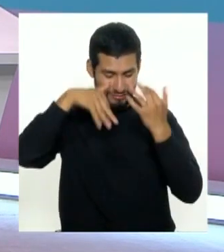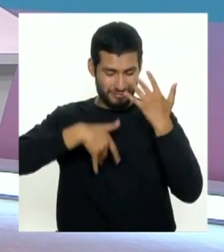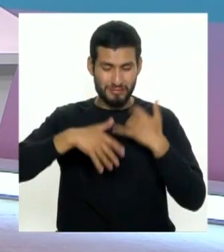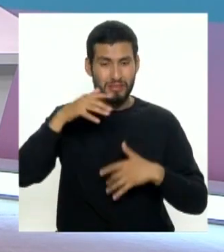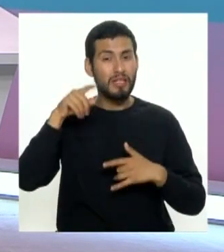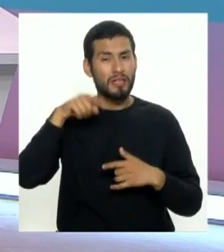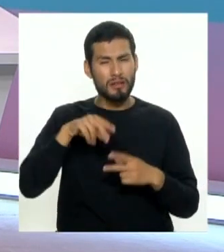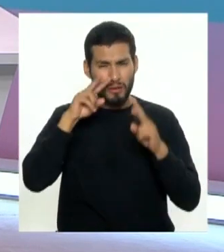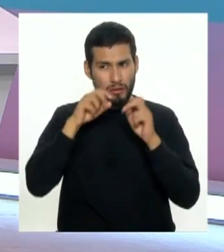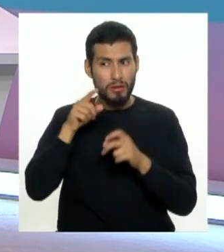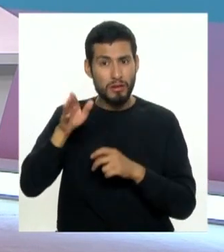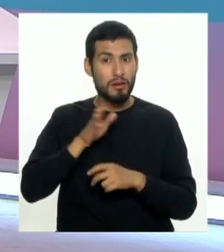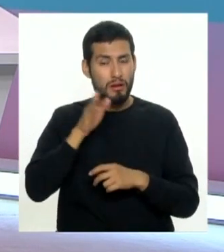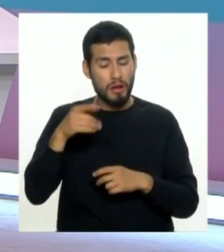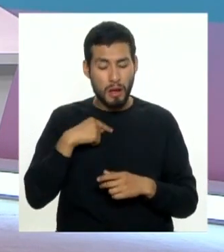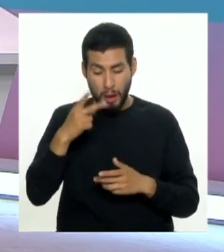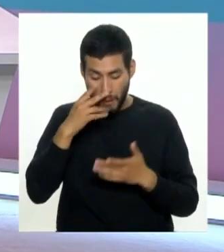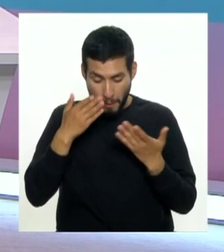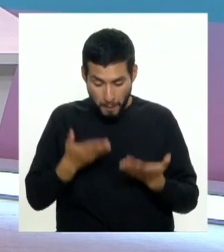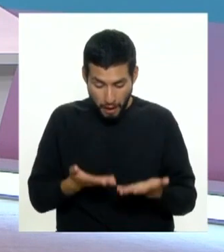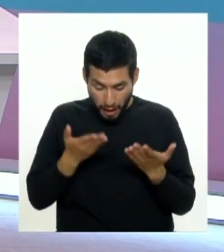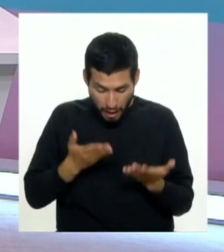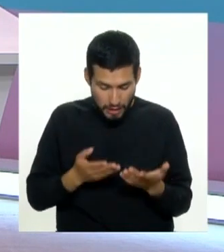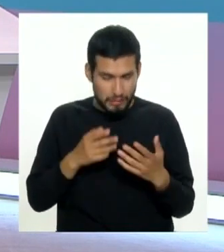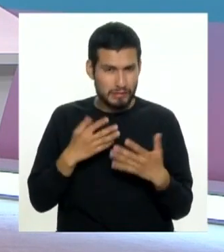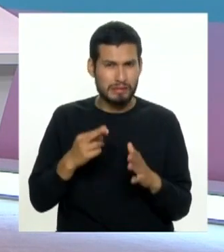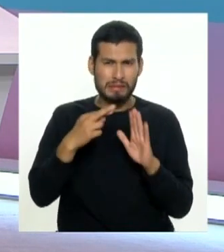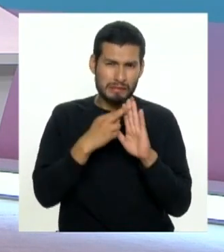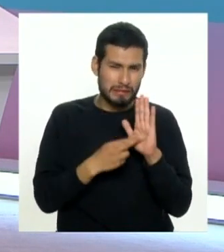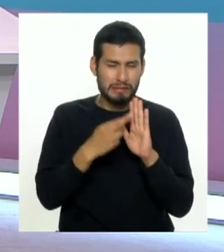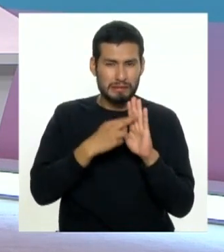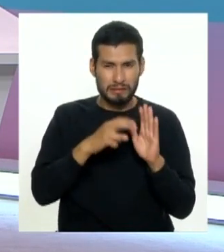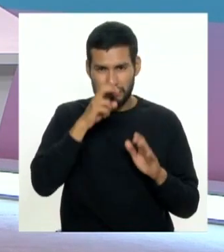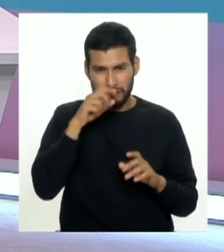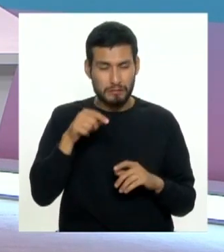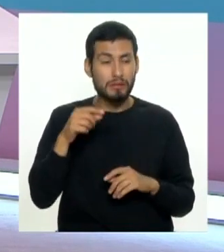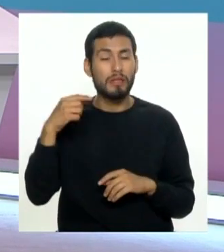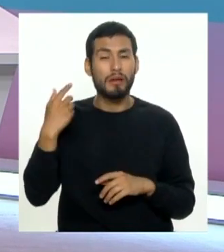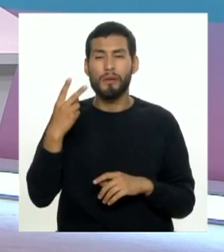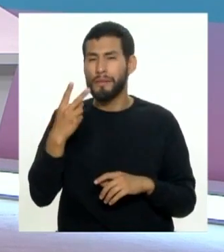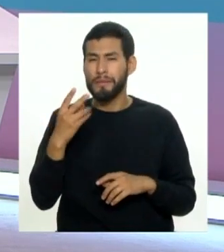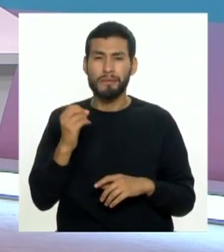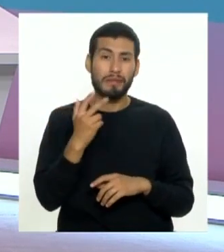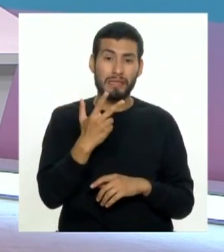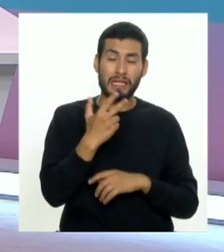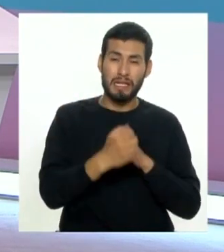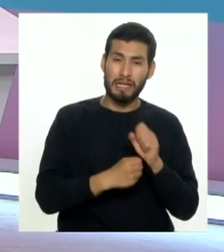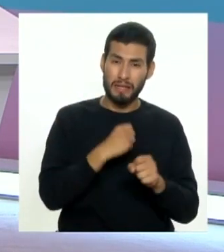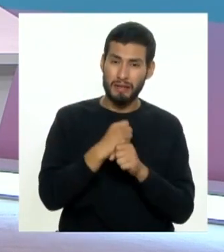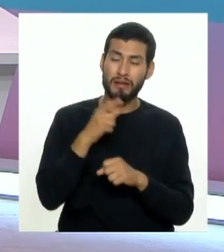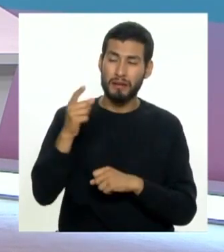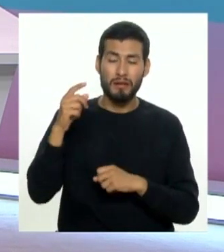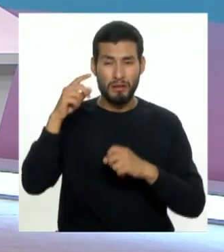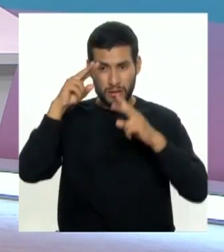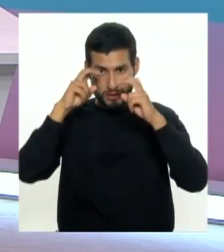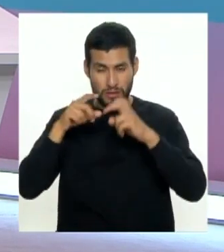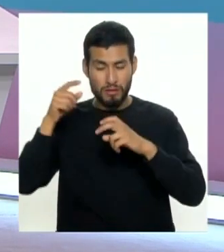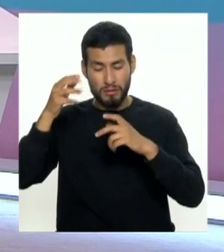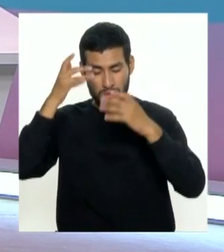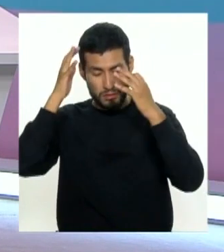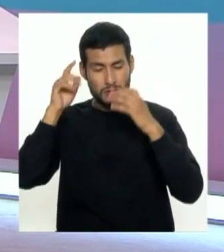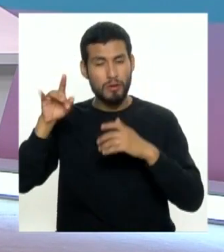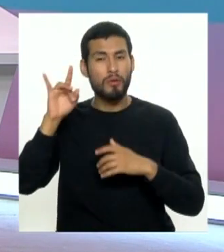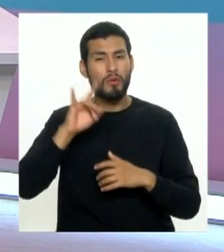monitoreo constante con los pesos y por supuesto que pueda adaptarse. 2 a 3 años, y eso se ve con el neurólogo, es lo que